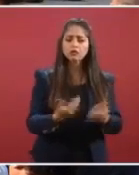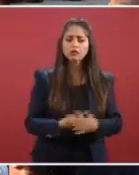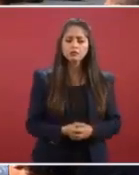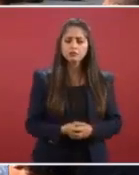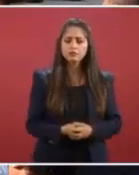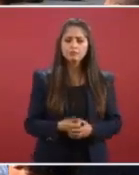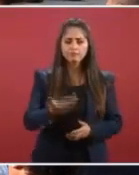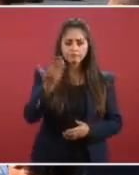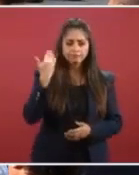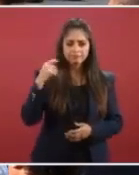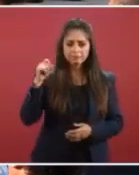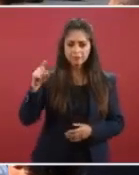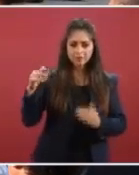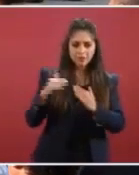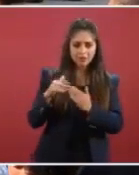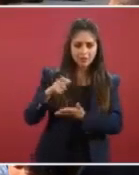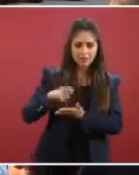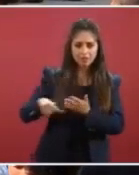que compró Carlos,